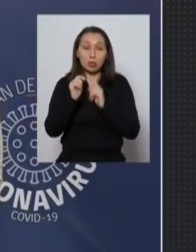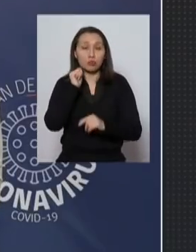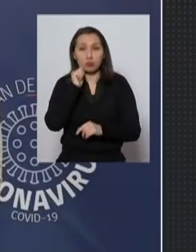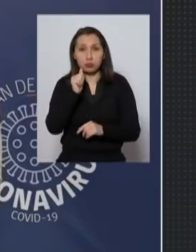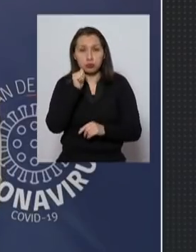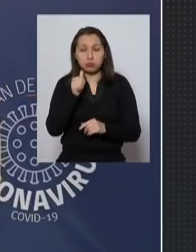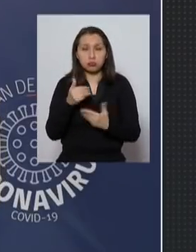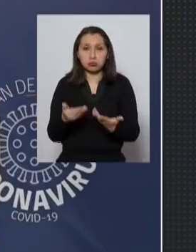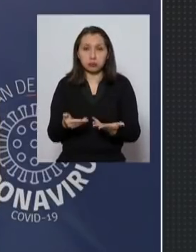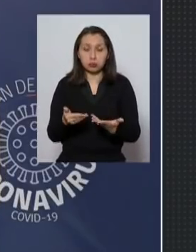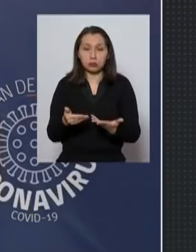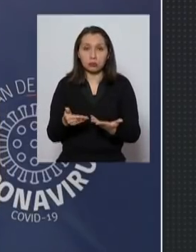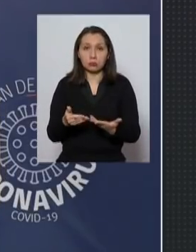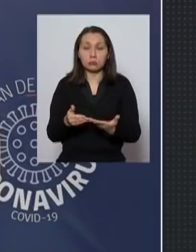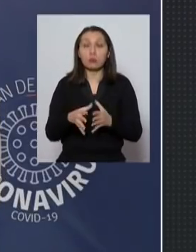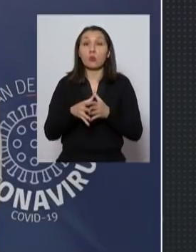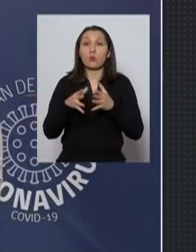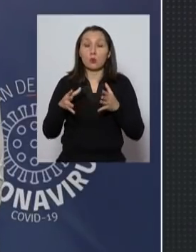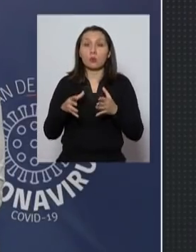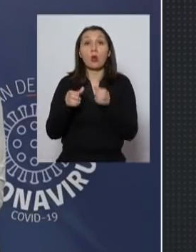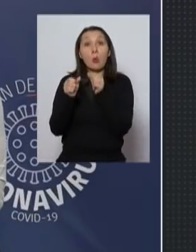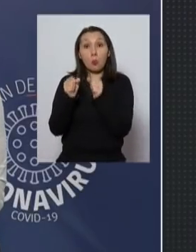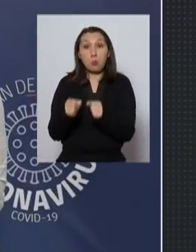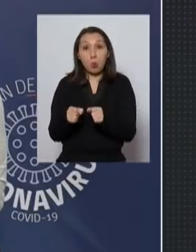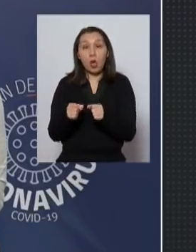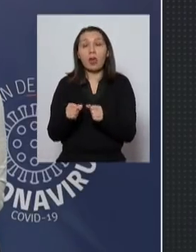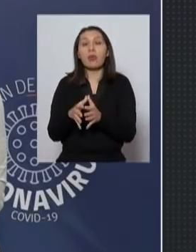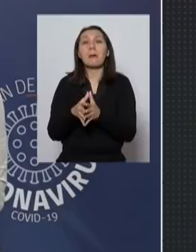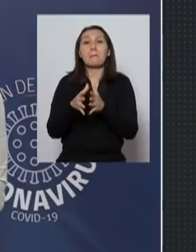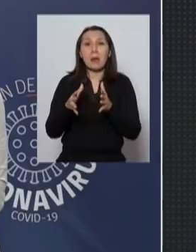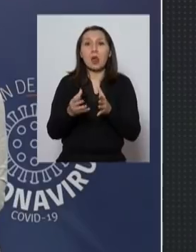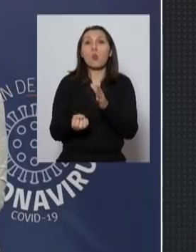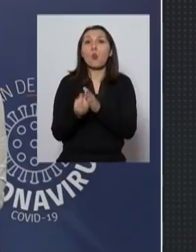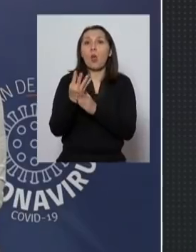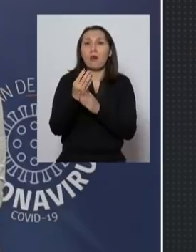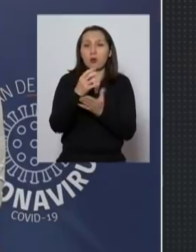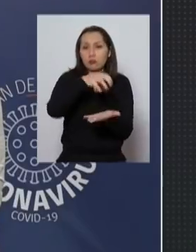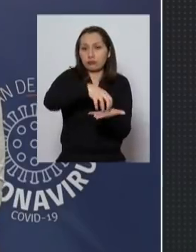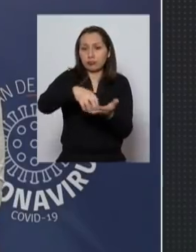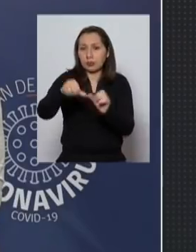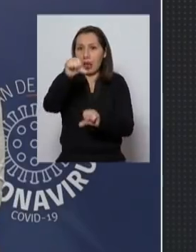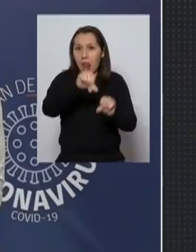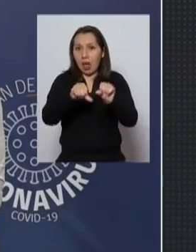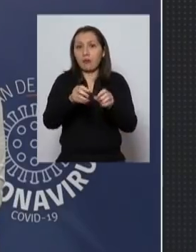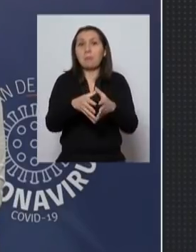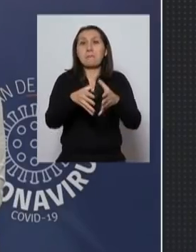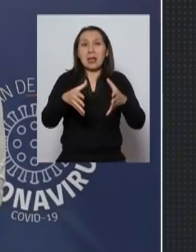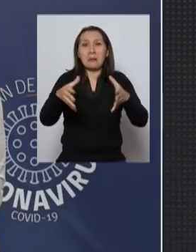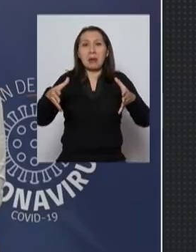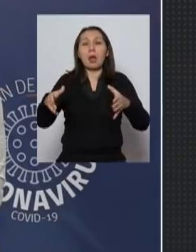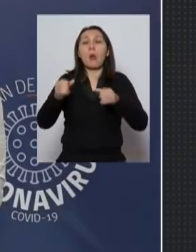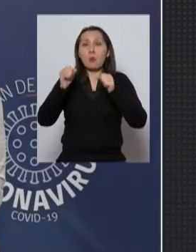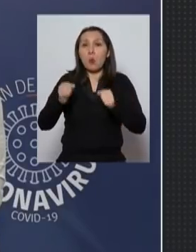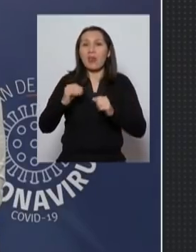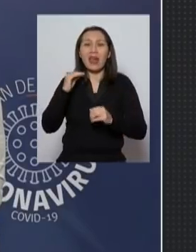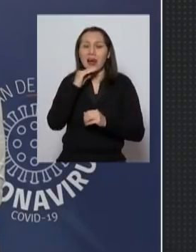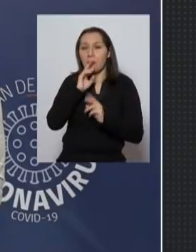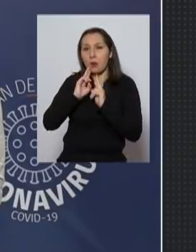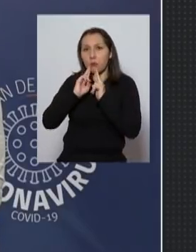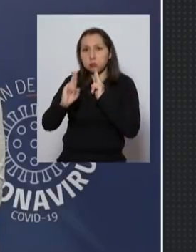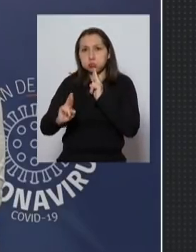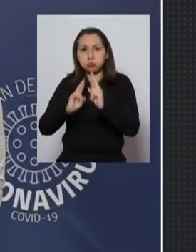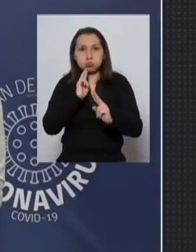exámenes diariamente. La capacidad, hemos incorporado nuevos laboratorios para poder acelerar la respuesta que le